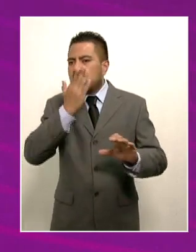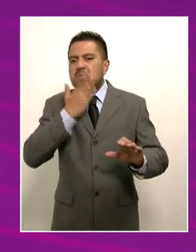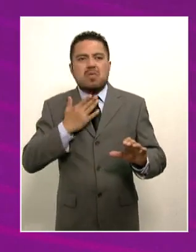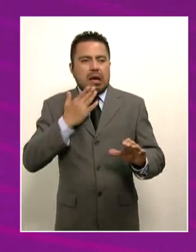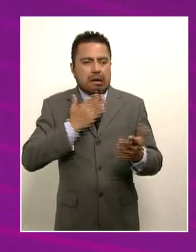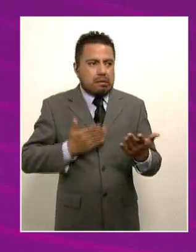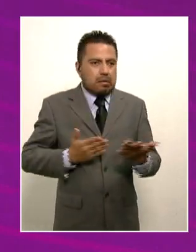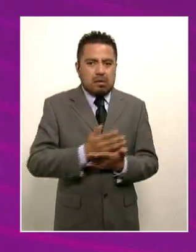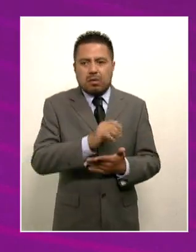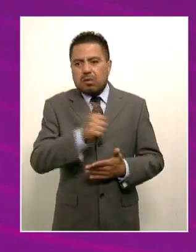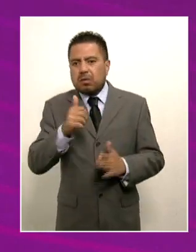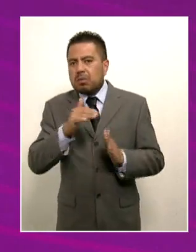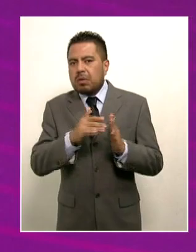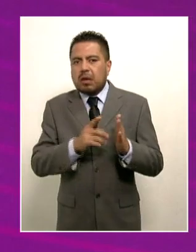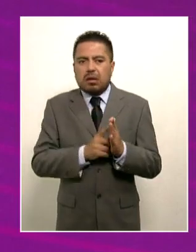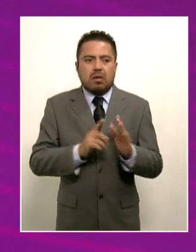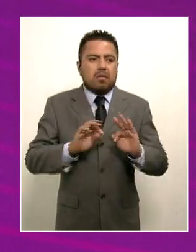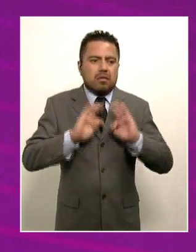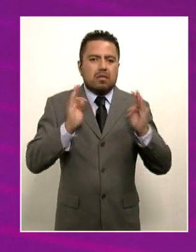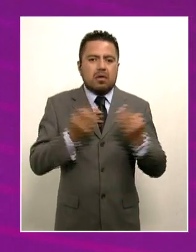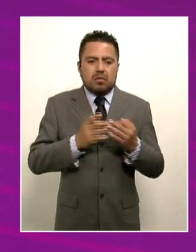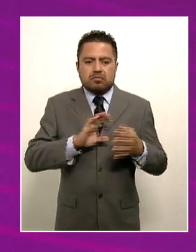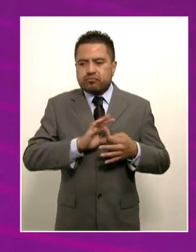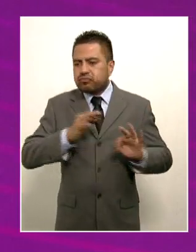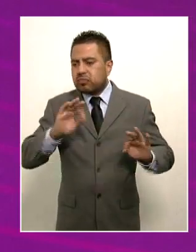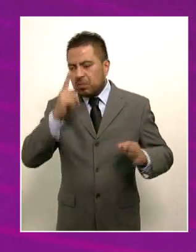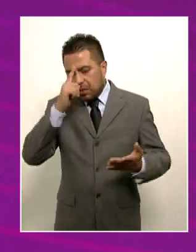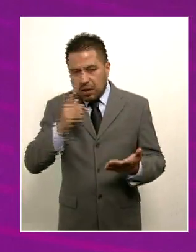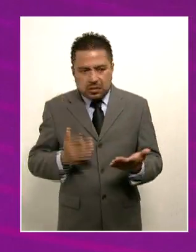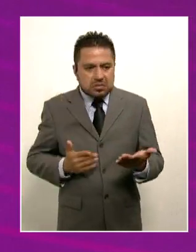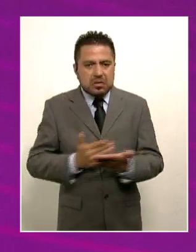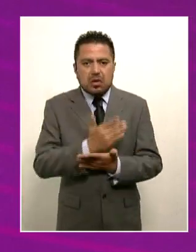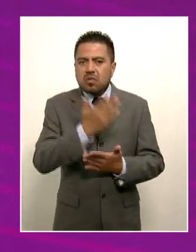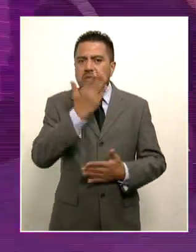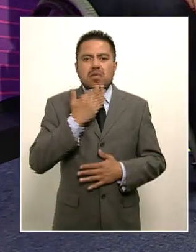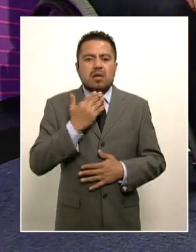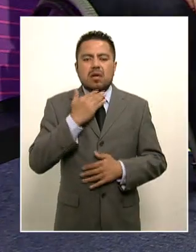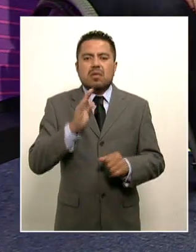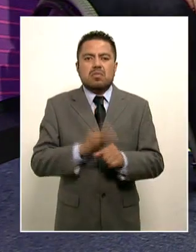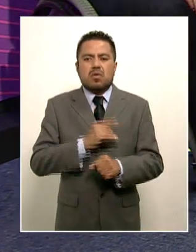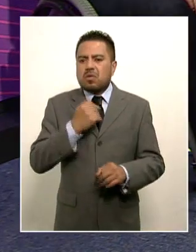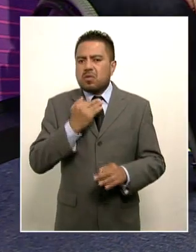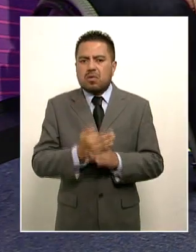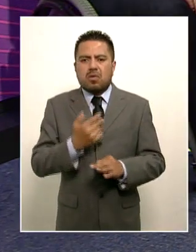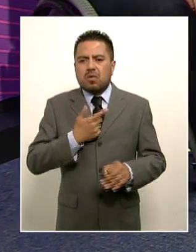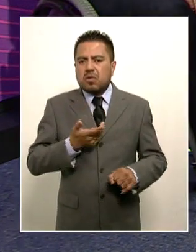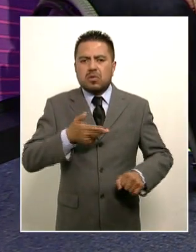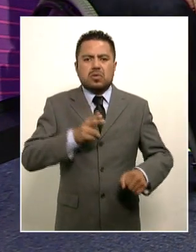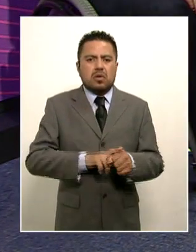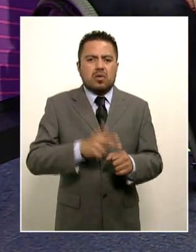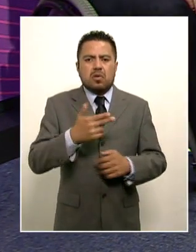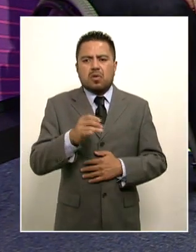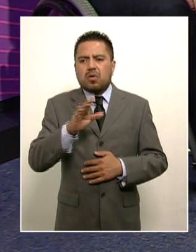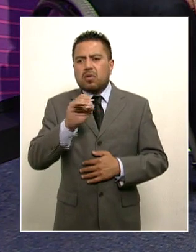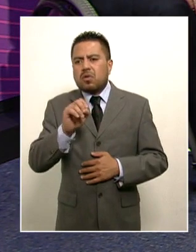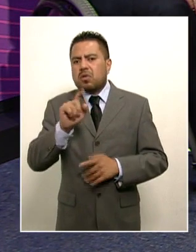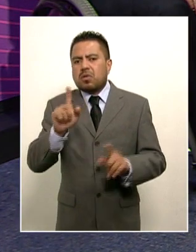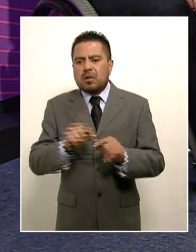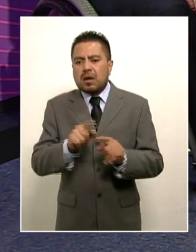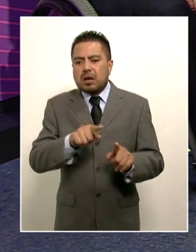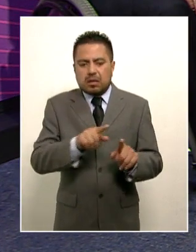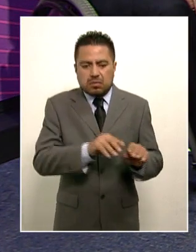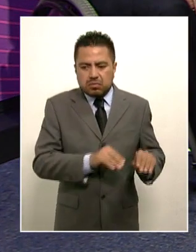otros mecanismos y formas de cadenas de accesibilidad, ¿no? Porque yo no solamente voy al Hospital Joco y de ahí me